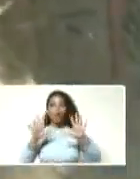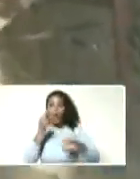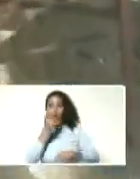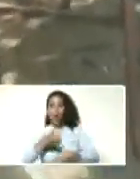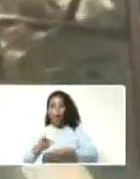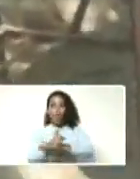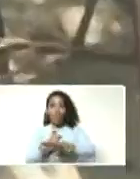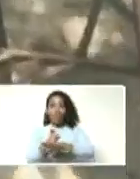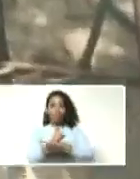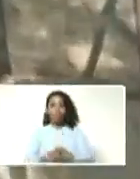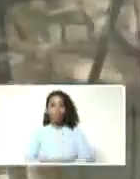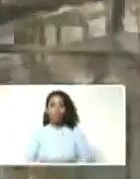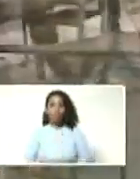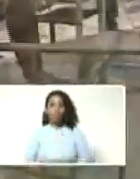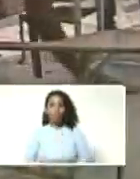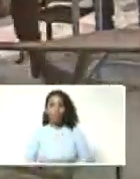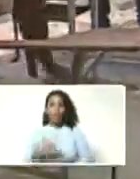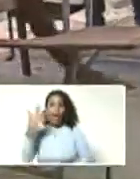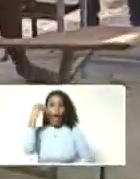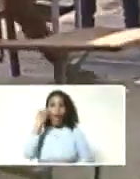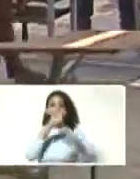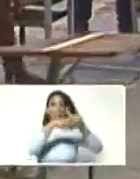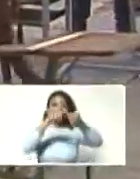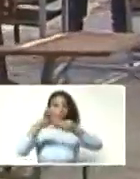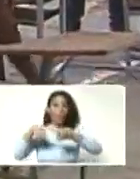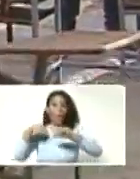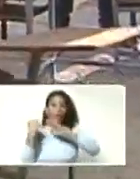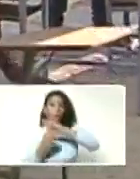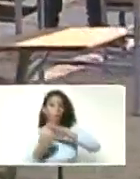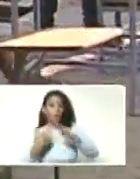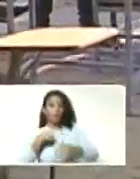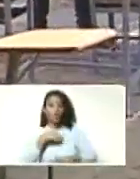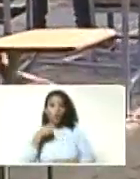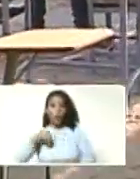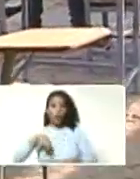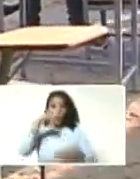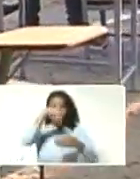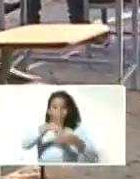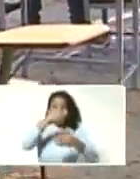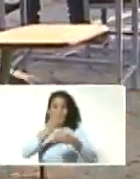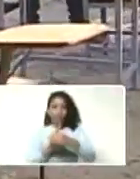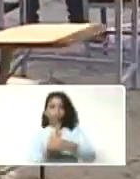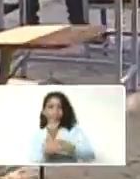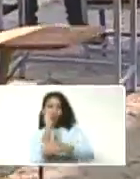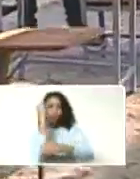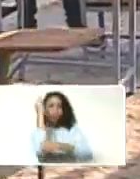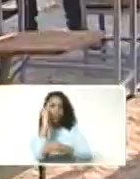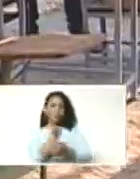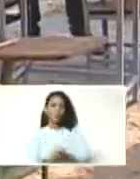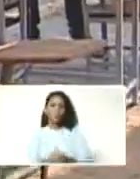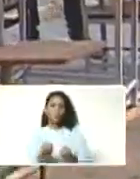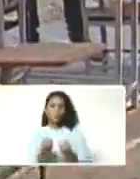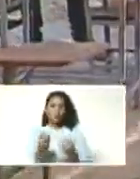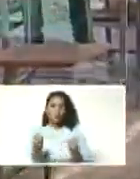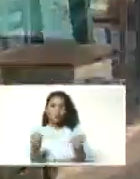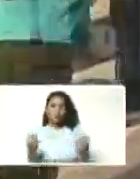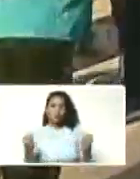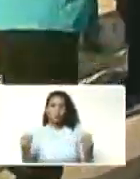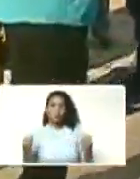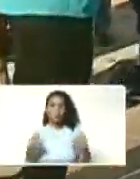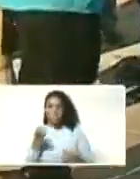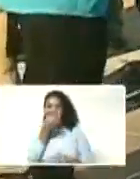gobierno, que tiene distintos instrumentos, mira, aquí estamos sembrando el jardín, arreglando el